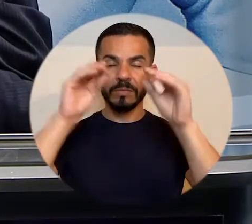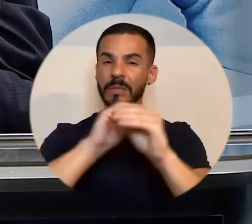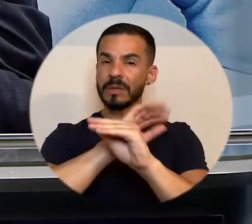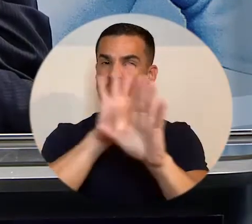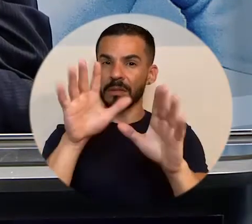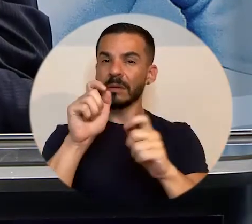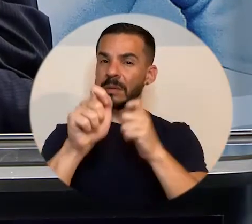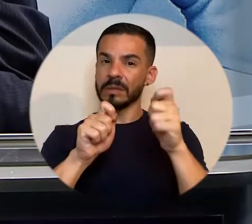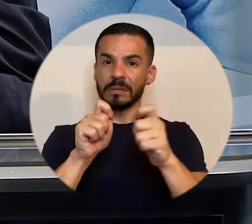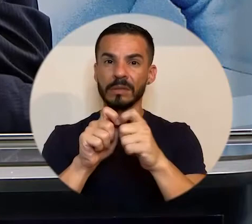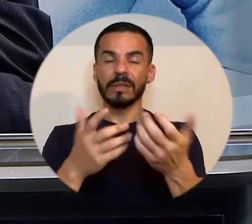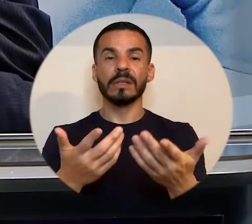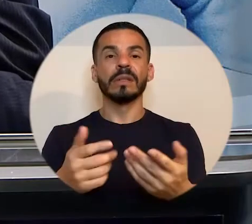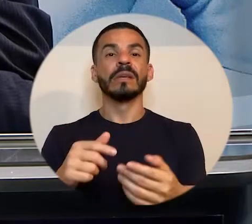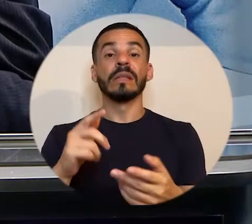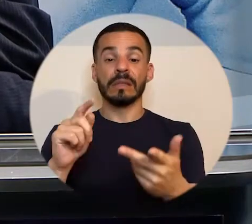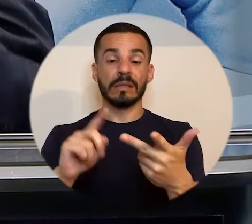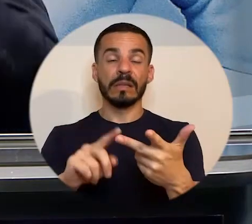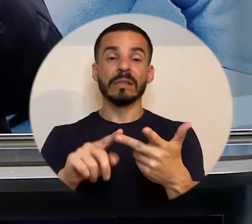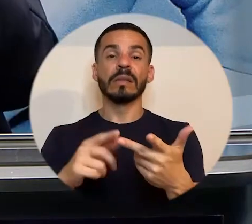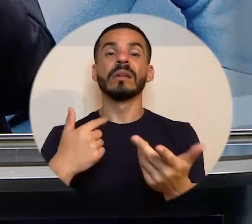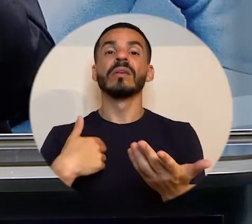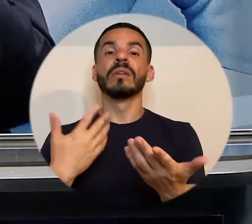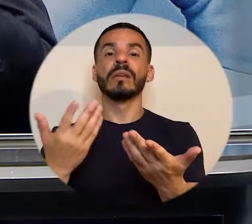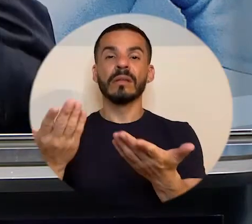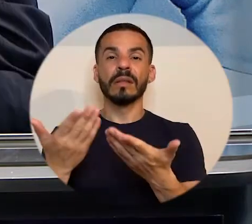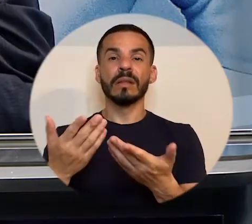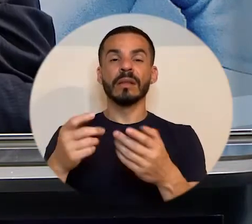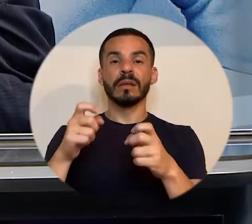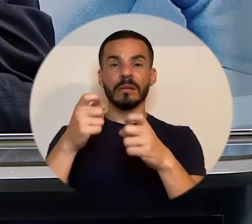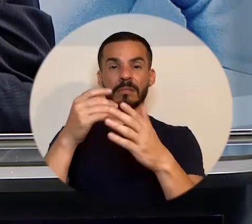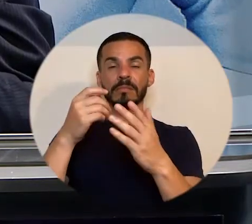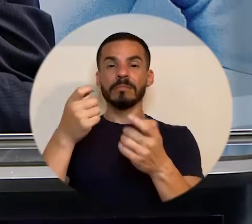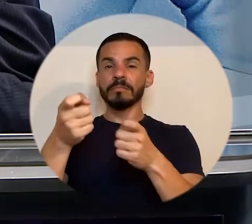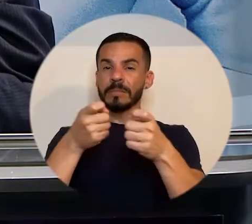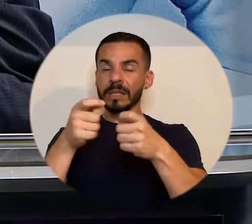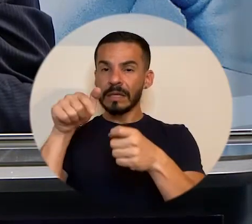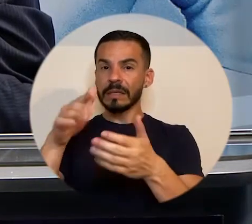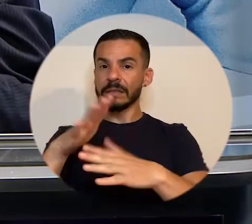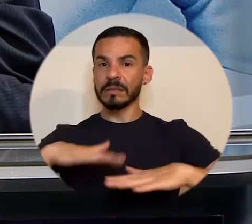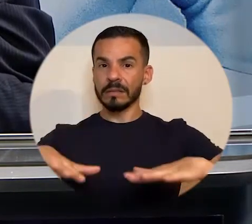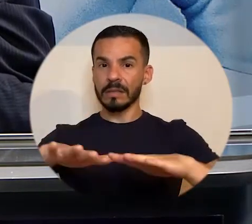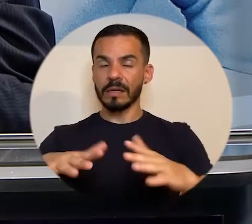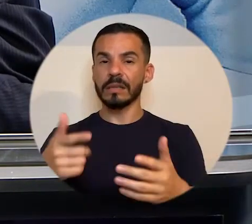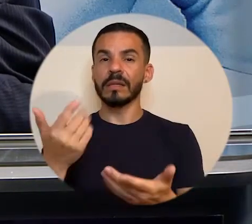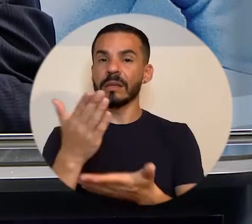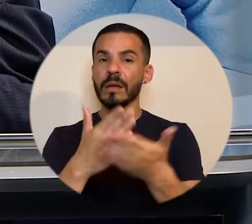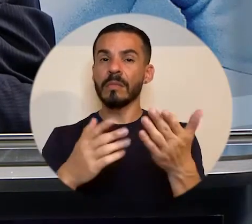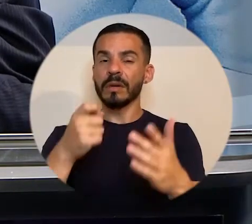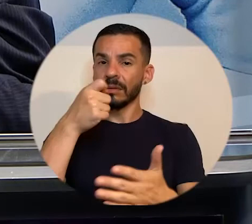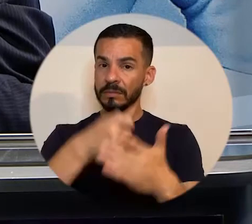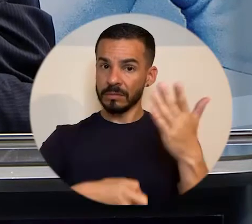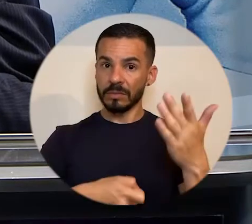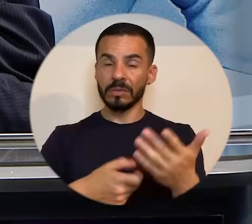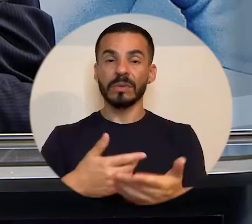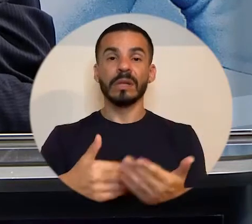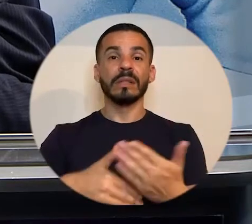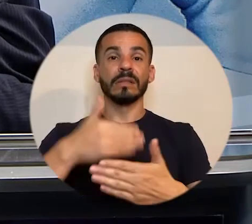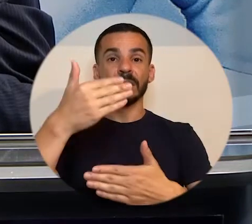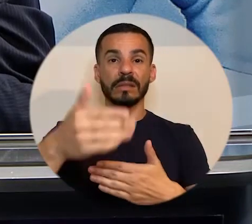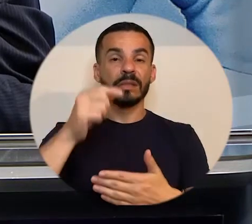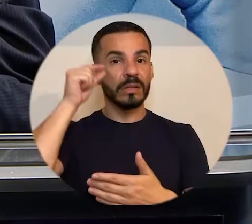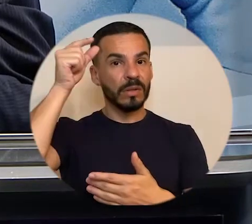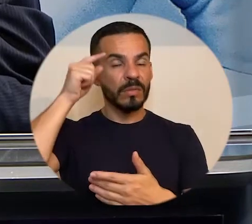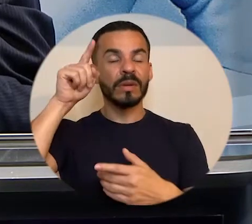más clara y más precisa. Y tercero, tiene que tomar Costa Rica medidas en esos campos. Es una parte dura que el